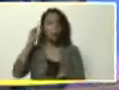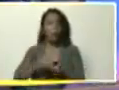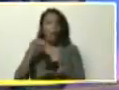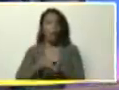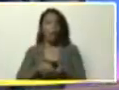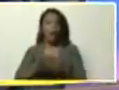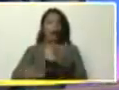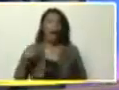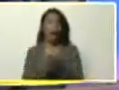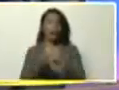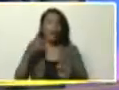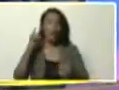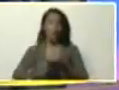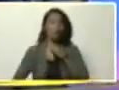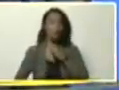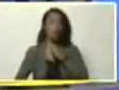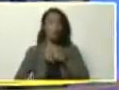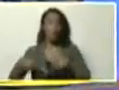hasta el último rincón.